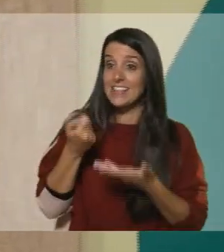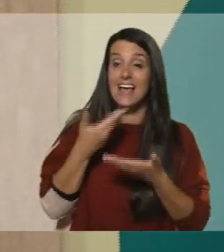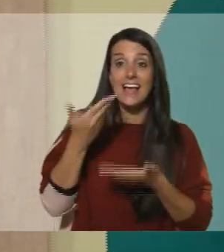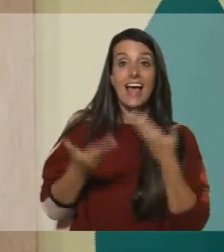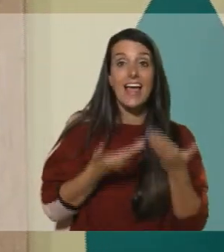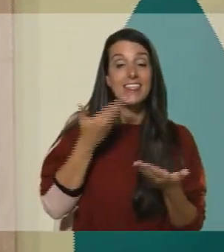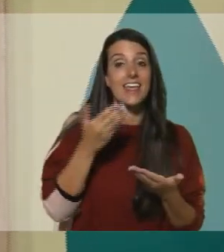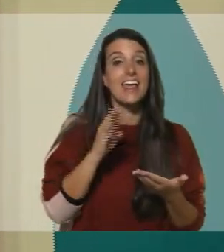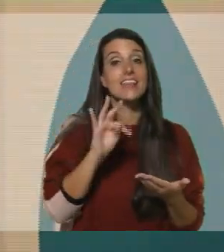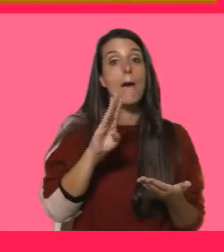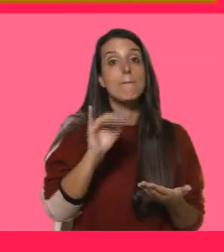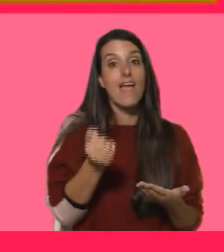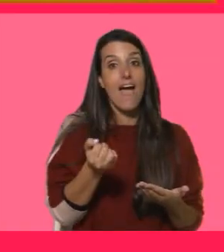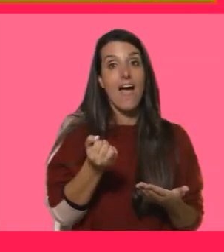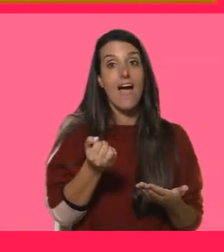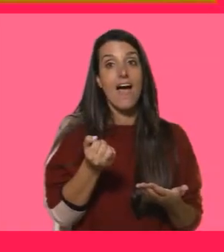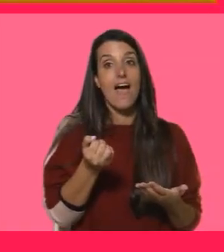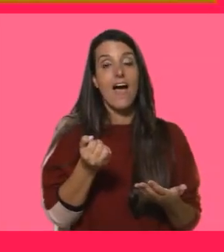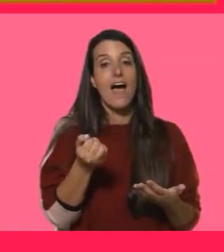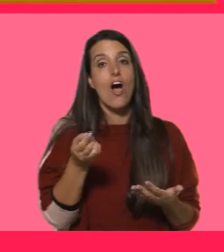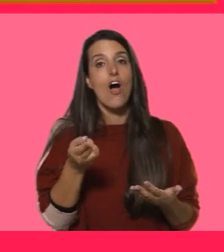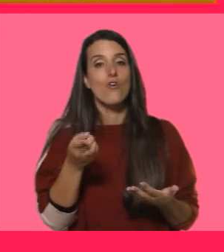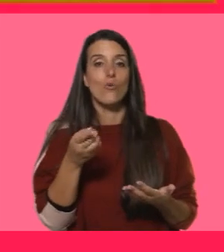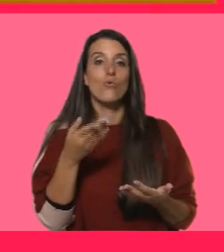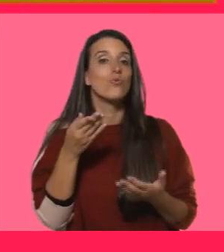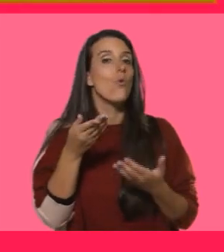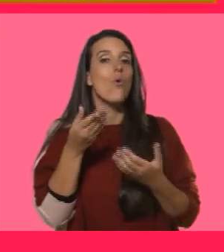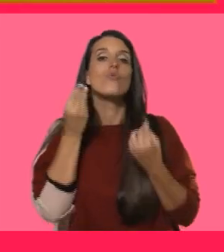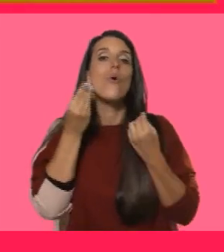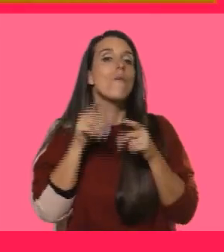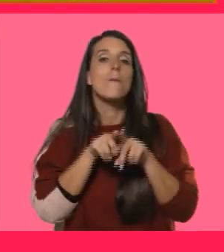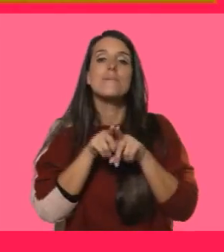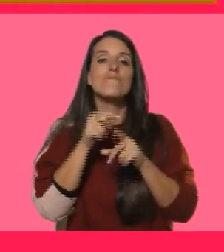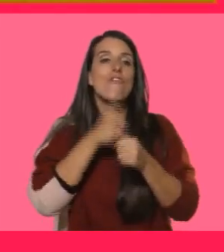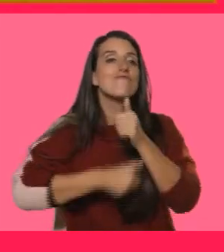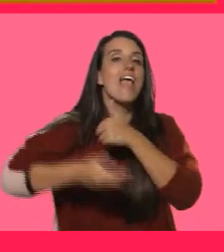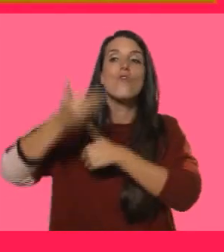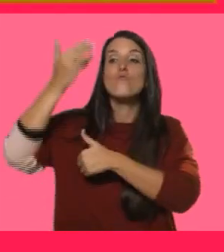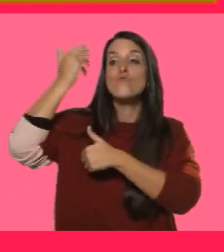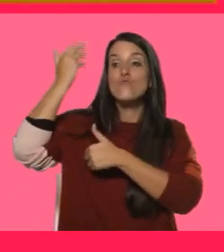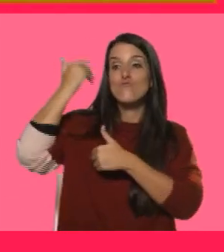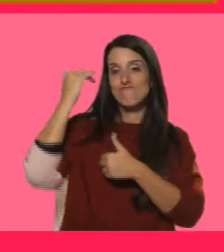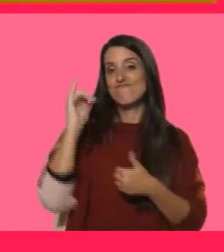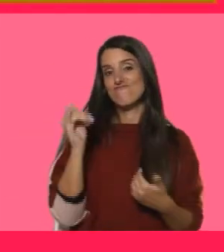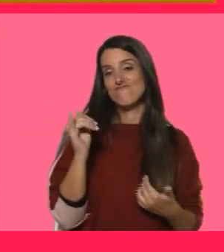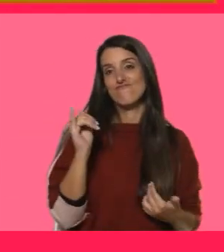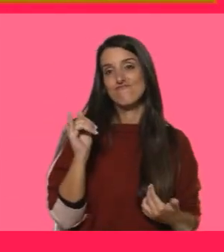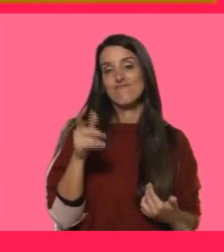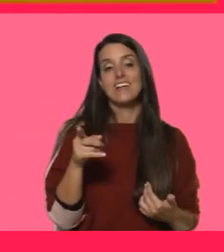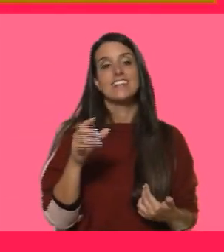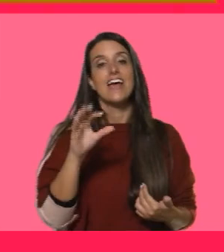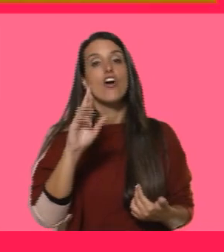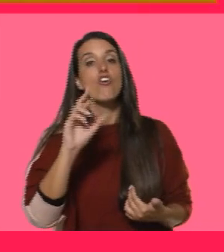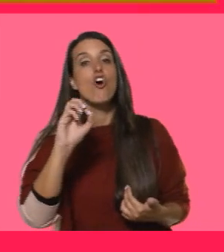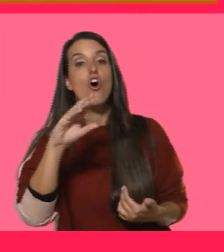Cristino Tapia. Sos un arqueólogo musical, podría decir. Sí. de Santiago